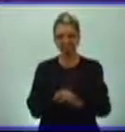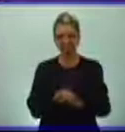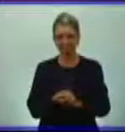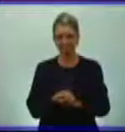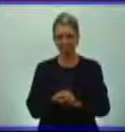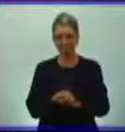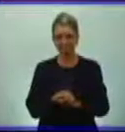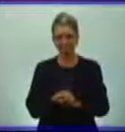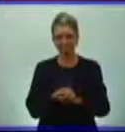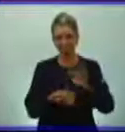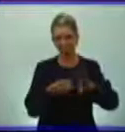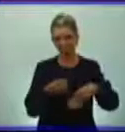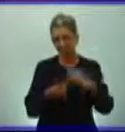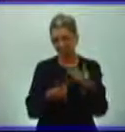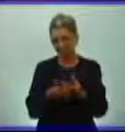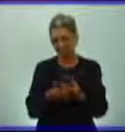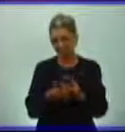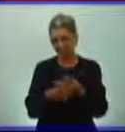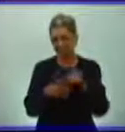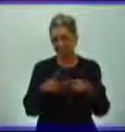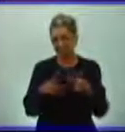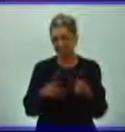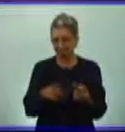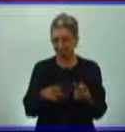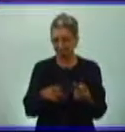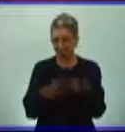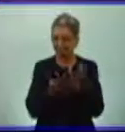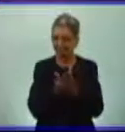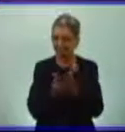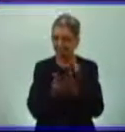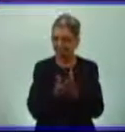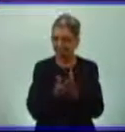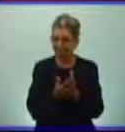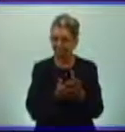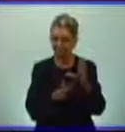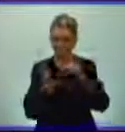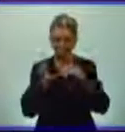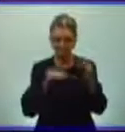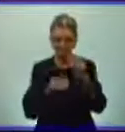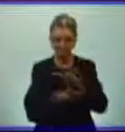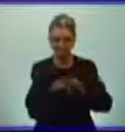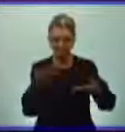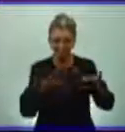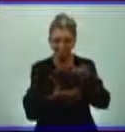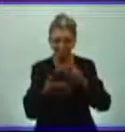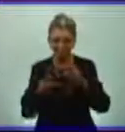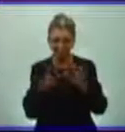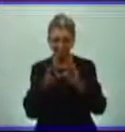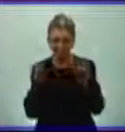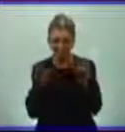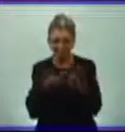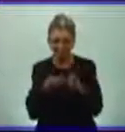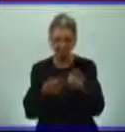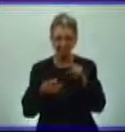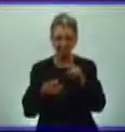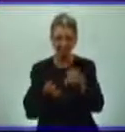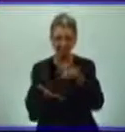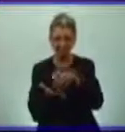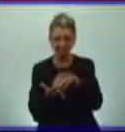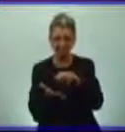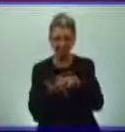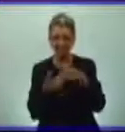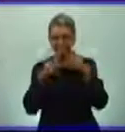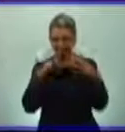que en ese municipio existen. Les propongo que después de la emisión televisiva estén comentando con los familiares sobre algunos de estos lugares que existen